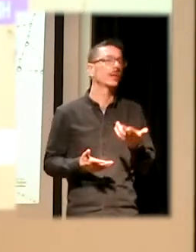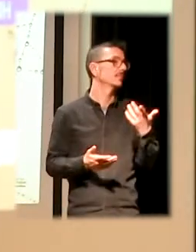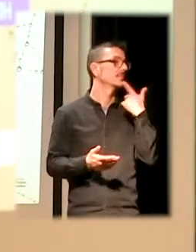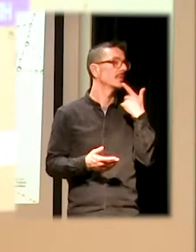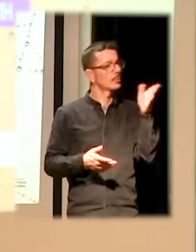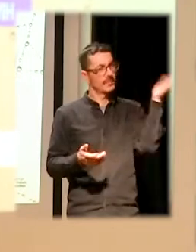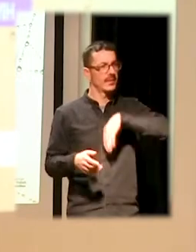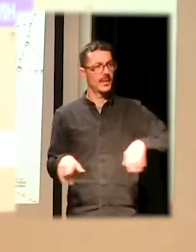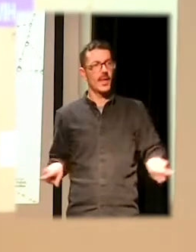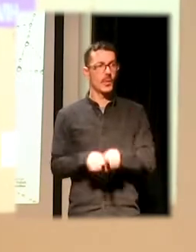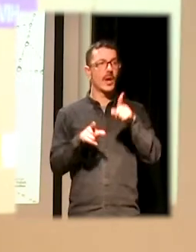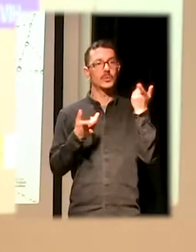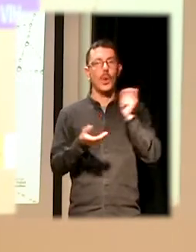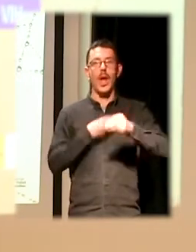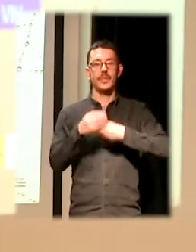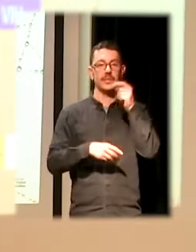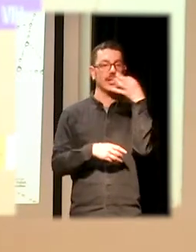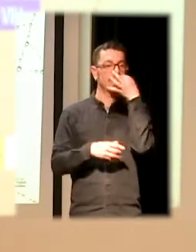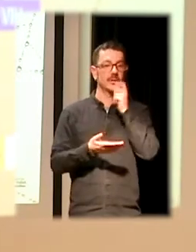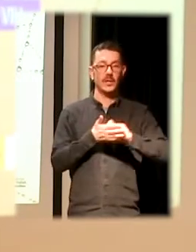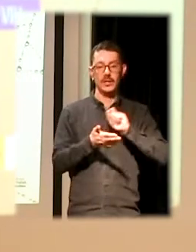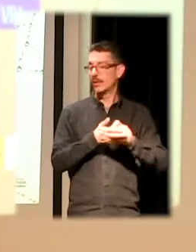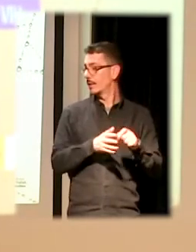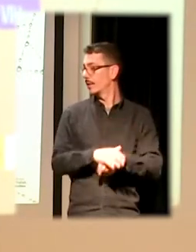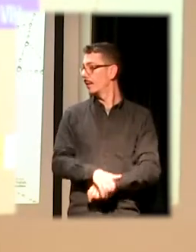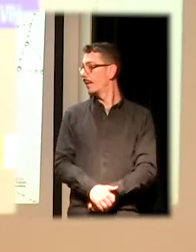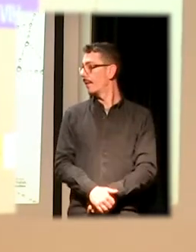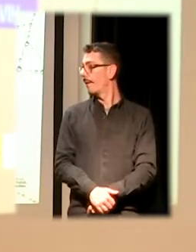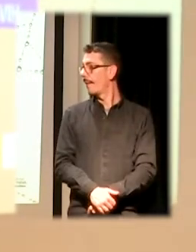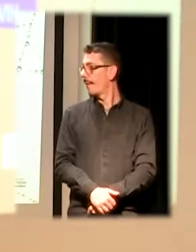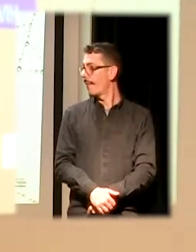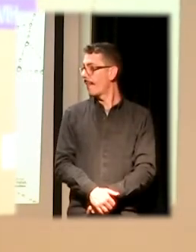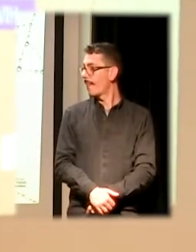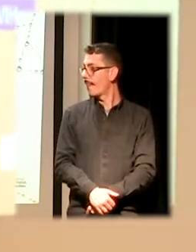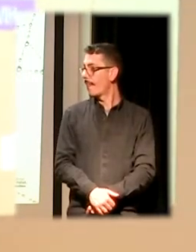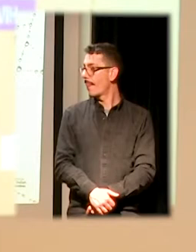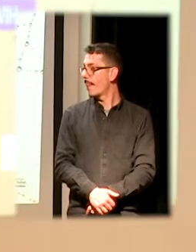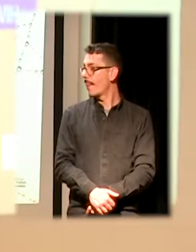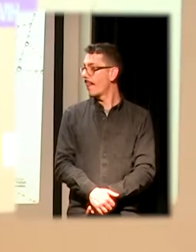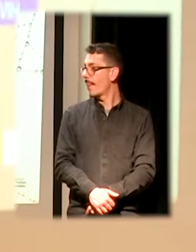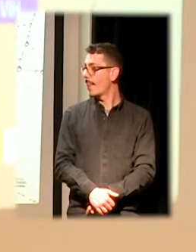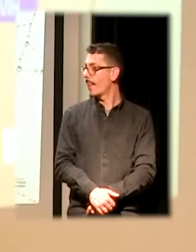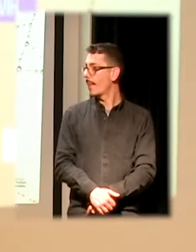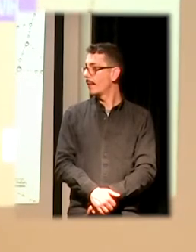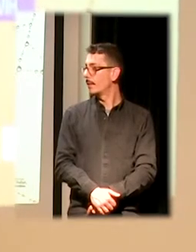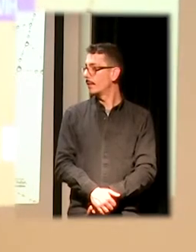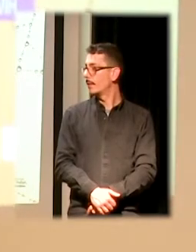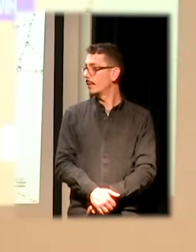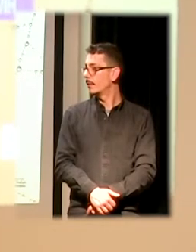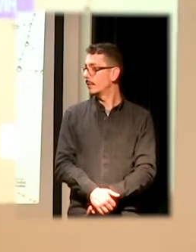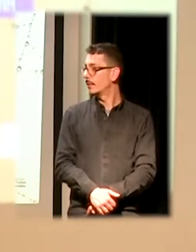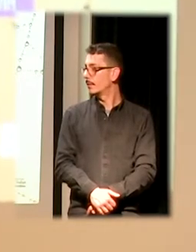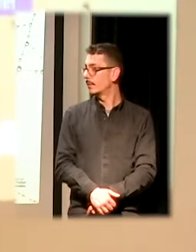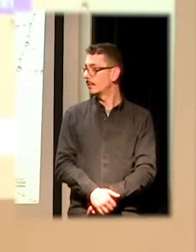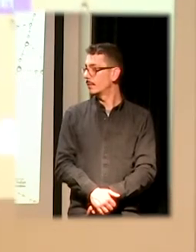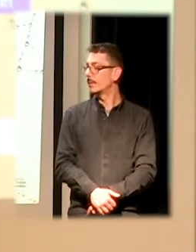ole, ole, ole. Así que llevo todas las jornadas, que han estado súper interesantes, tomando unas cuantas notas, y me toca compartiros un